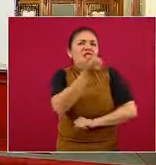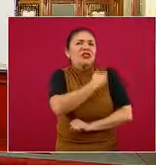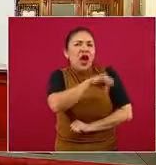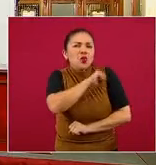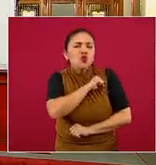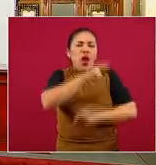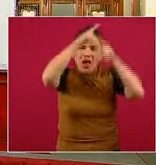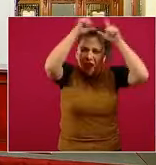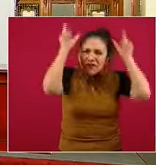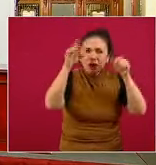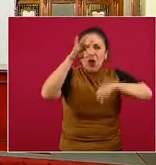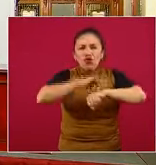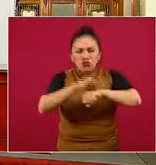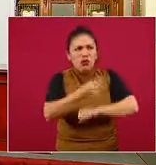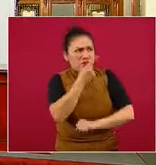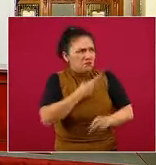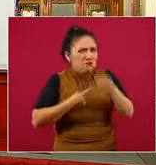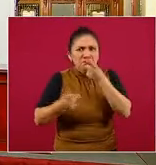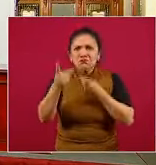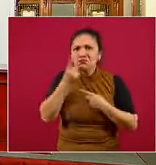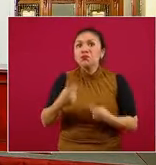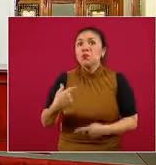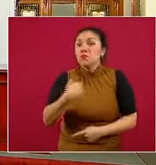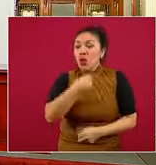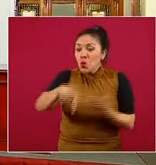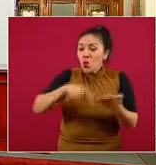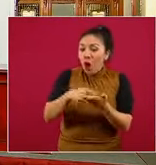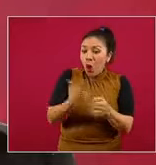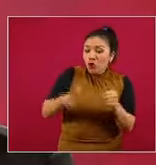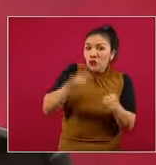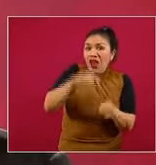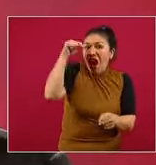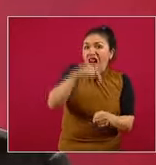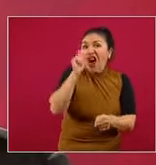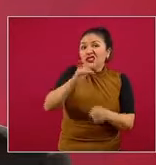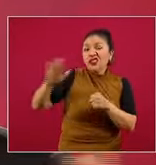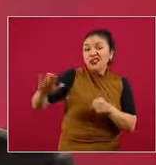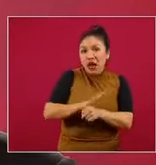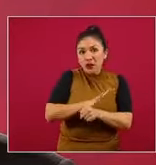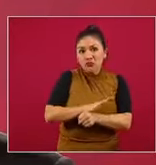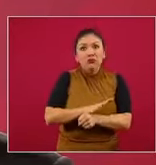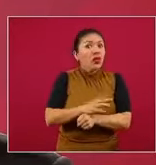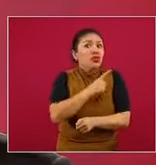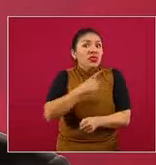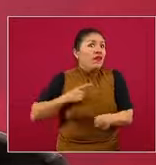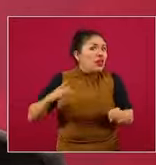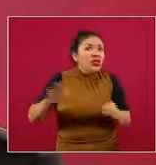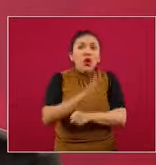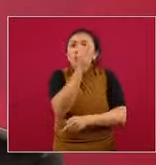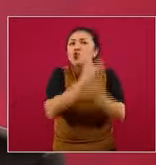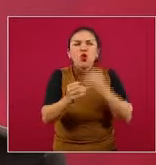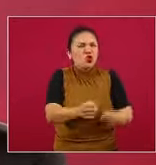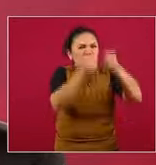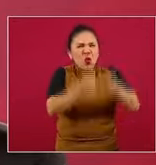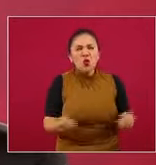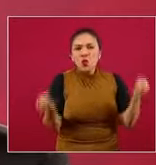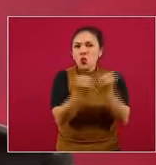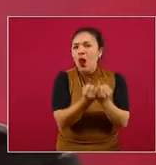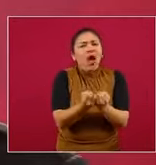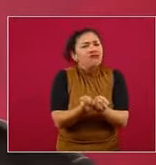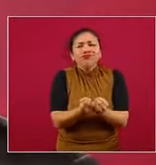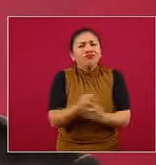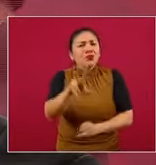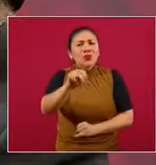clínico, nos comentan sobre esto, dicen, mi hospital está lleno, deben estar llenos todos. No, no es